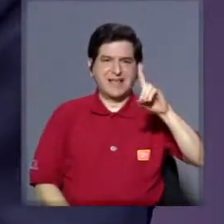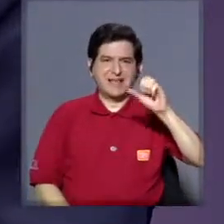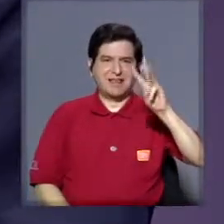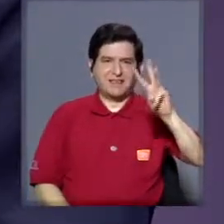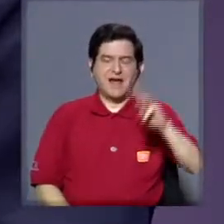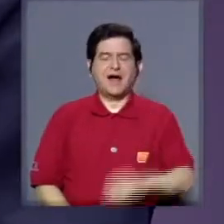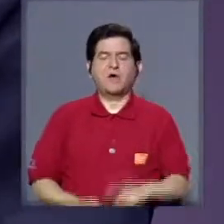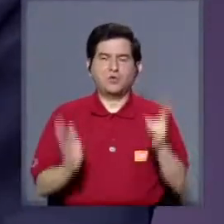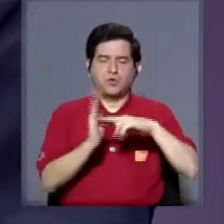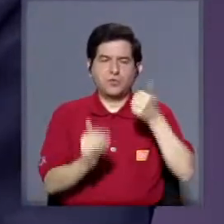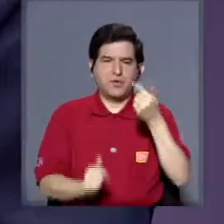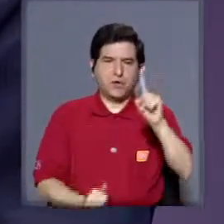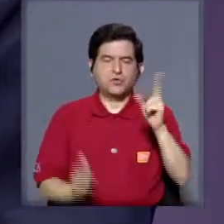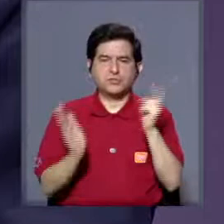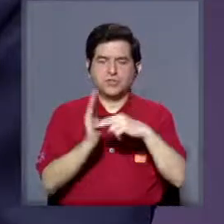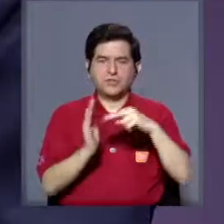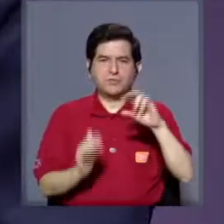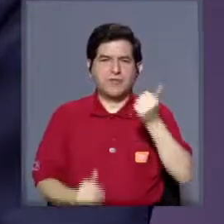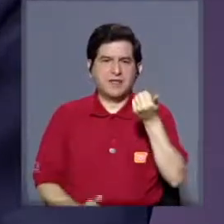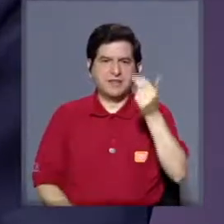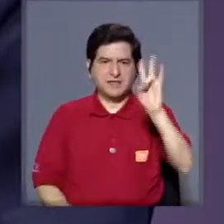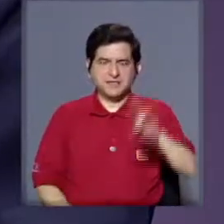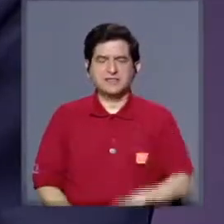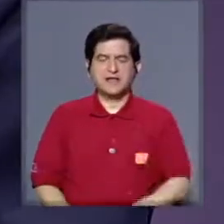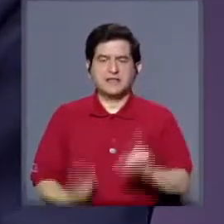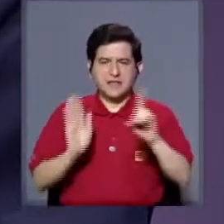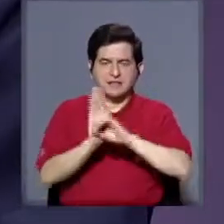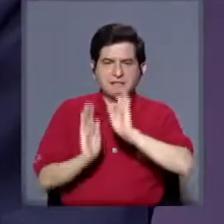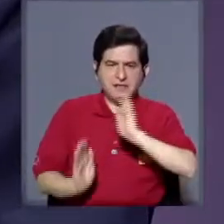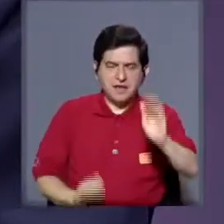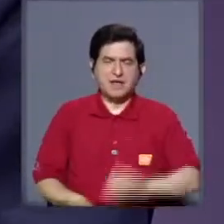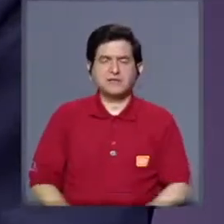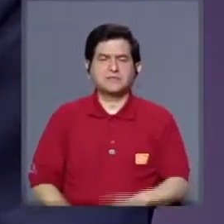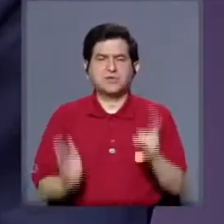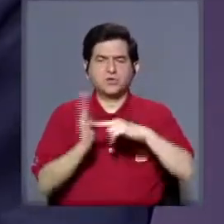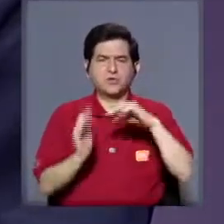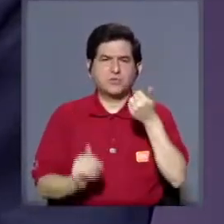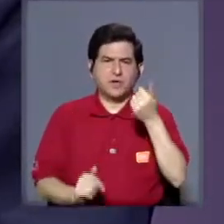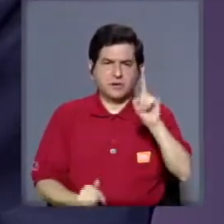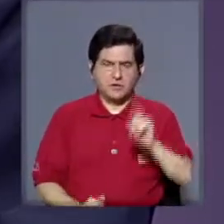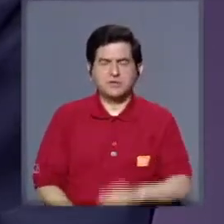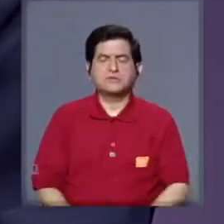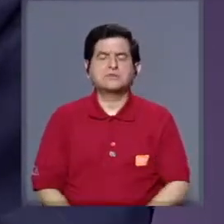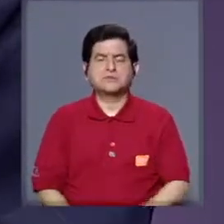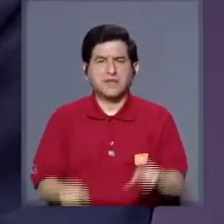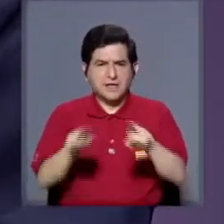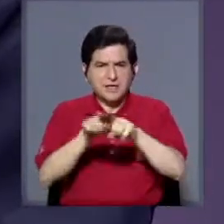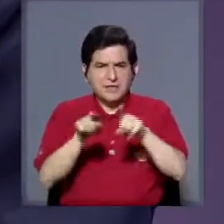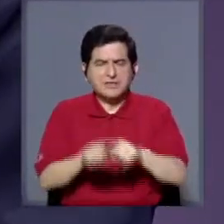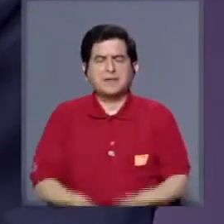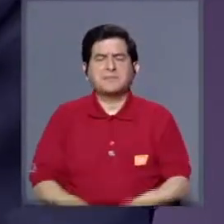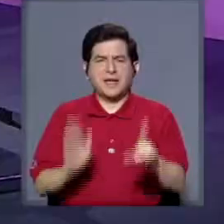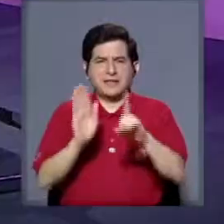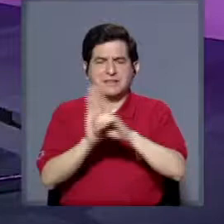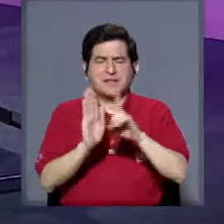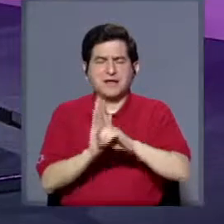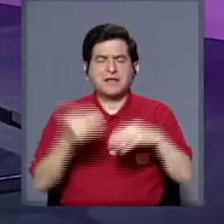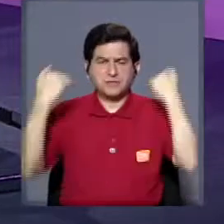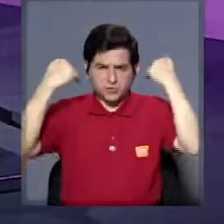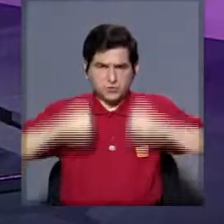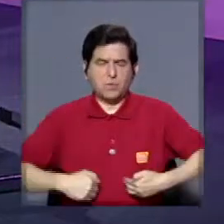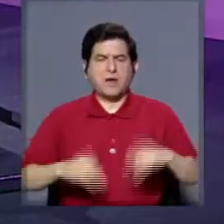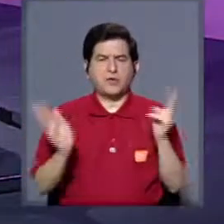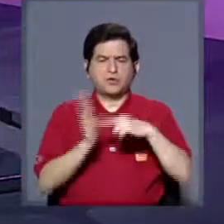el comité de derechos del niño en el 2011 el comité de derechos humanos de naciones unidas del 2016 verdad